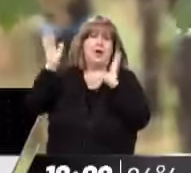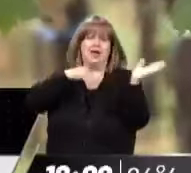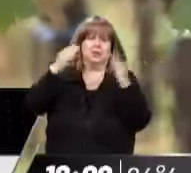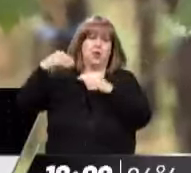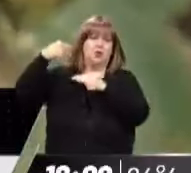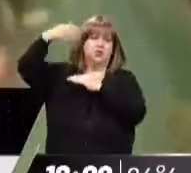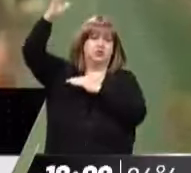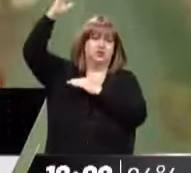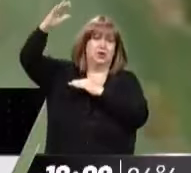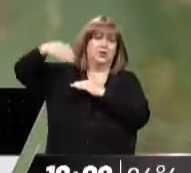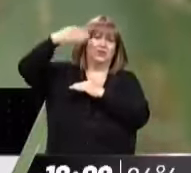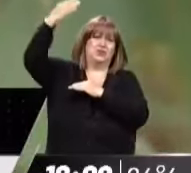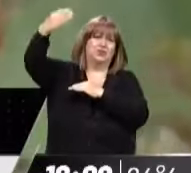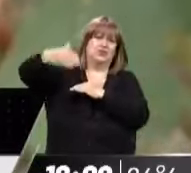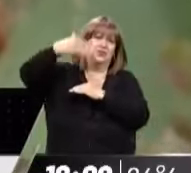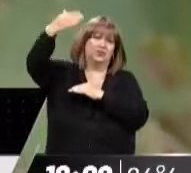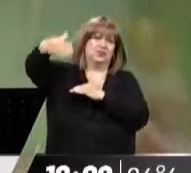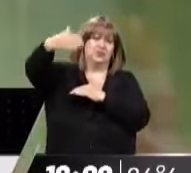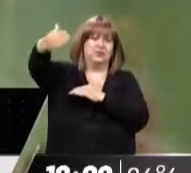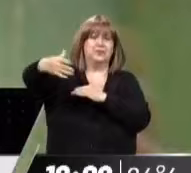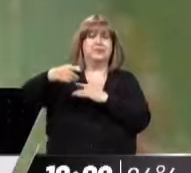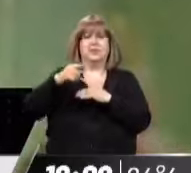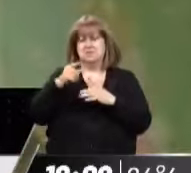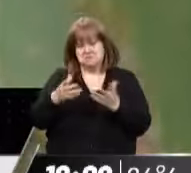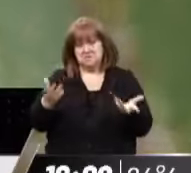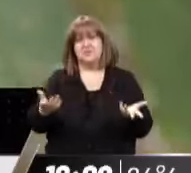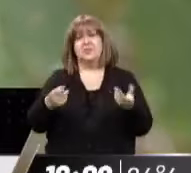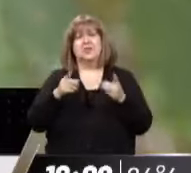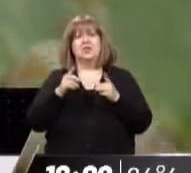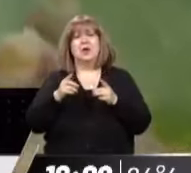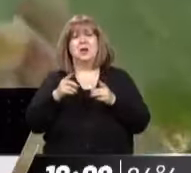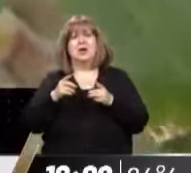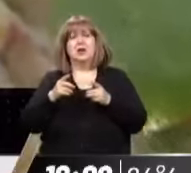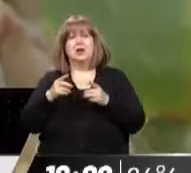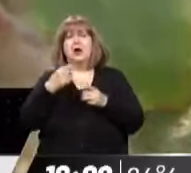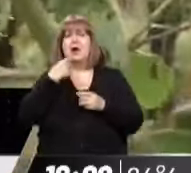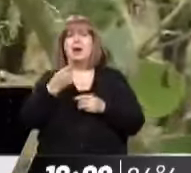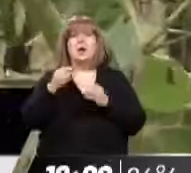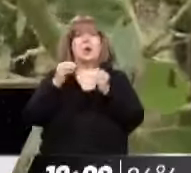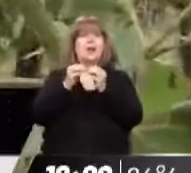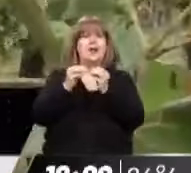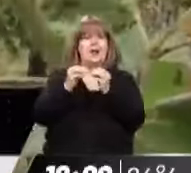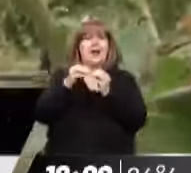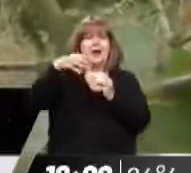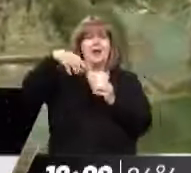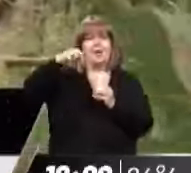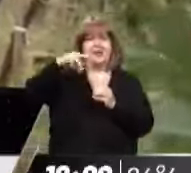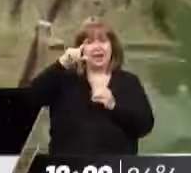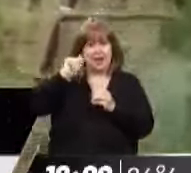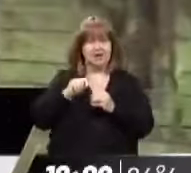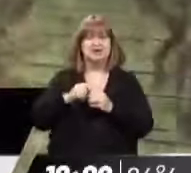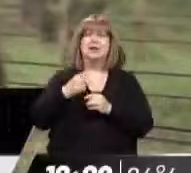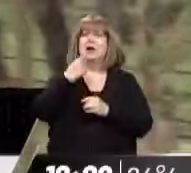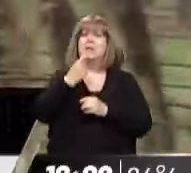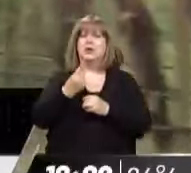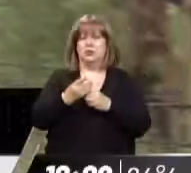esos barrios poblados, pueblos y ciudades del este. Bueno, allí estuvo nuestra compañera Marcela Navarro haciendo un informe justamente de lo que dejó este